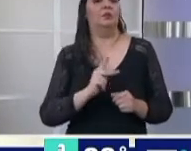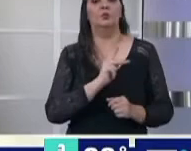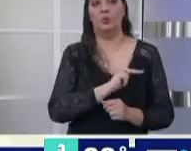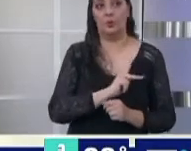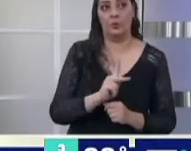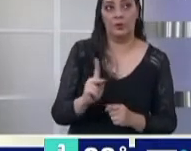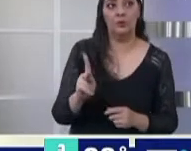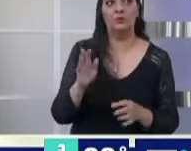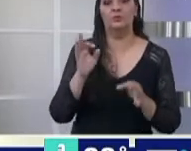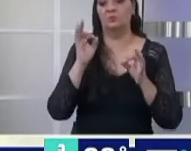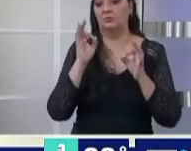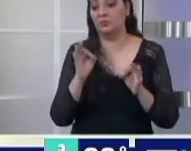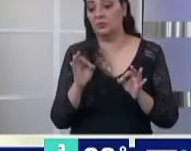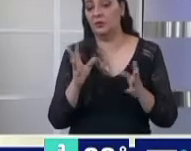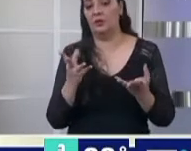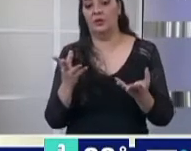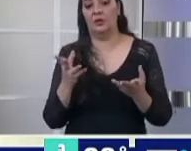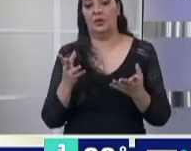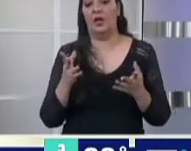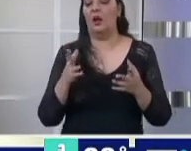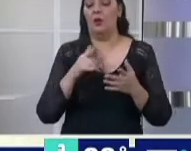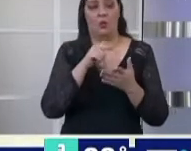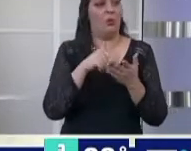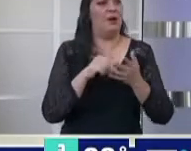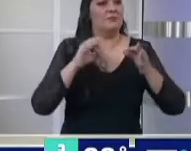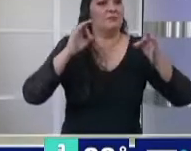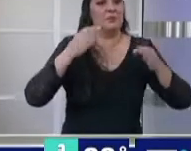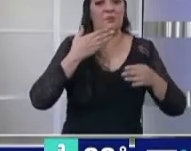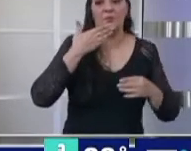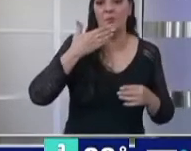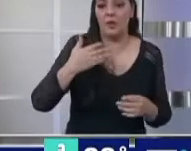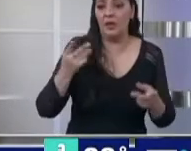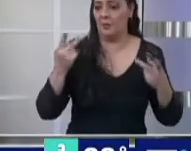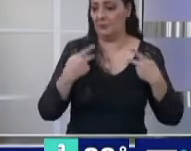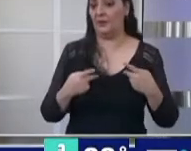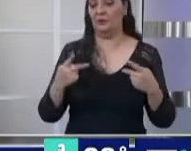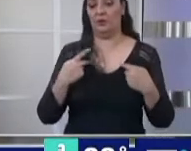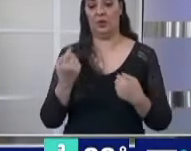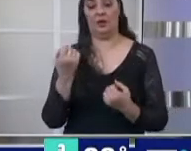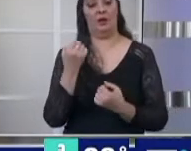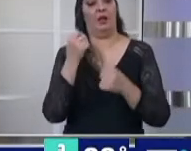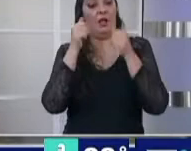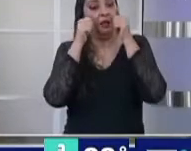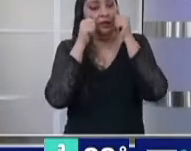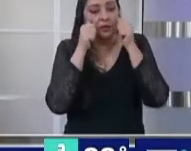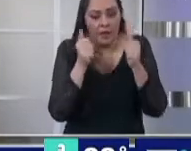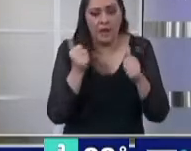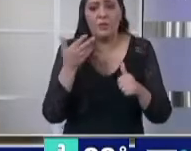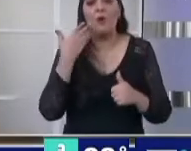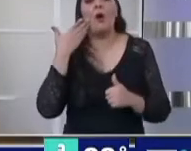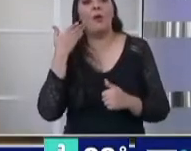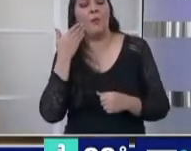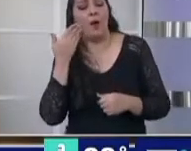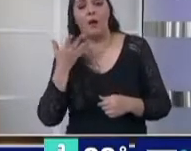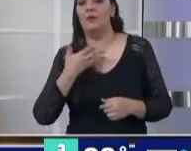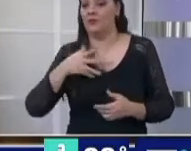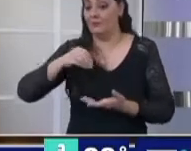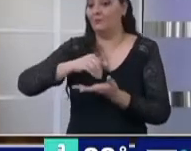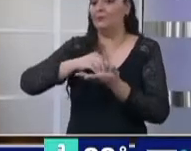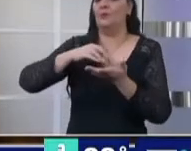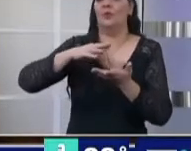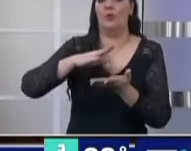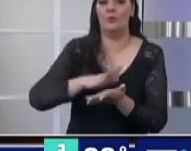bonitos, con áreas amplias, confortables, con un personal atento, cortés, comprometido, porque